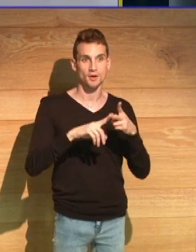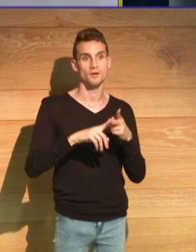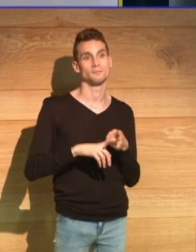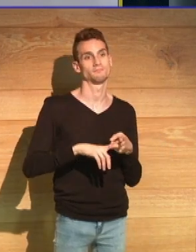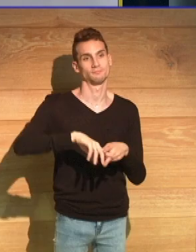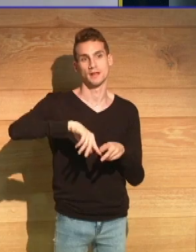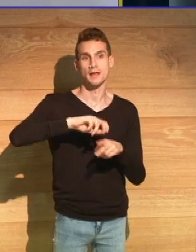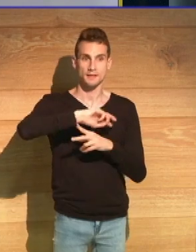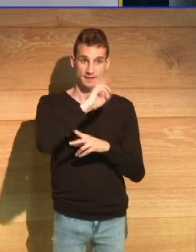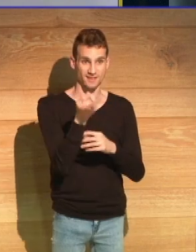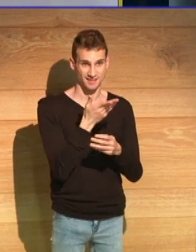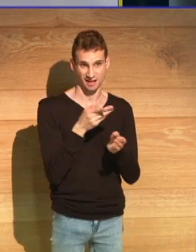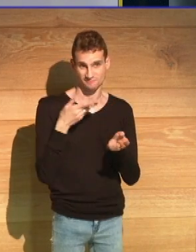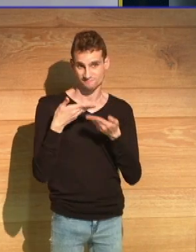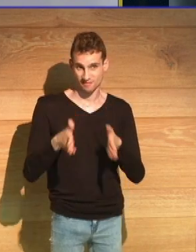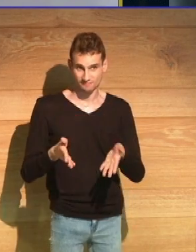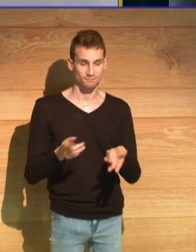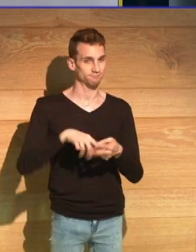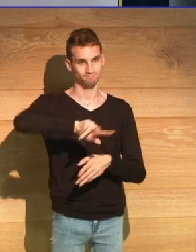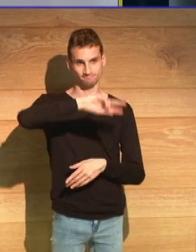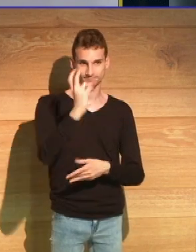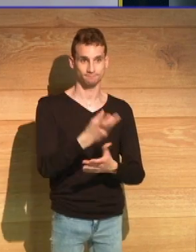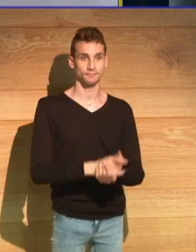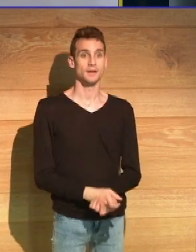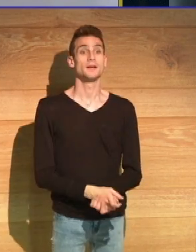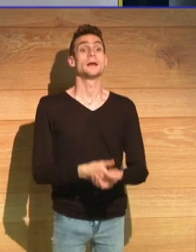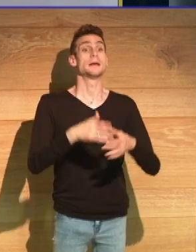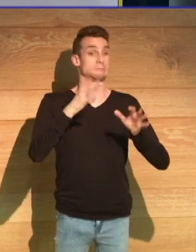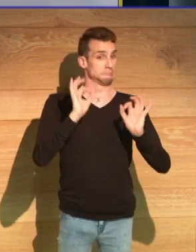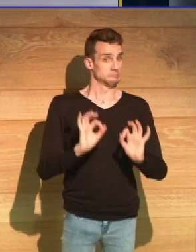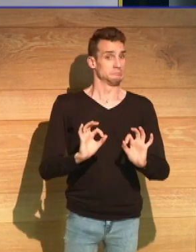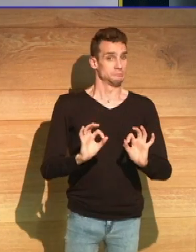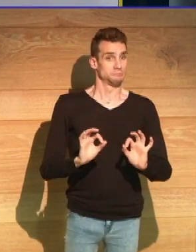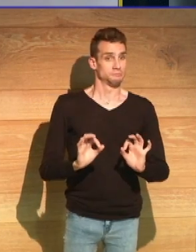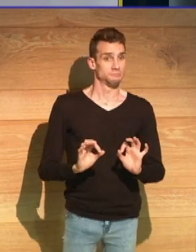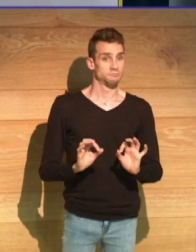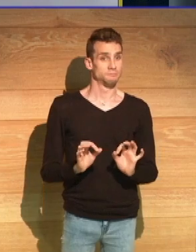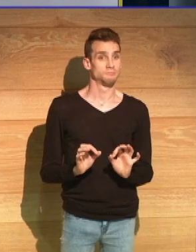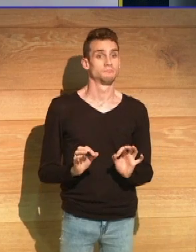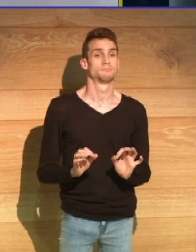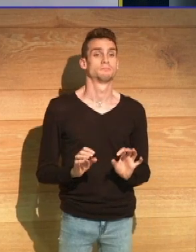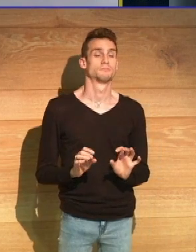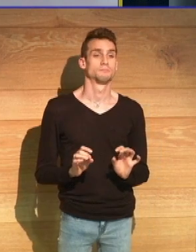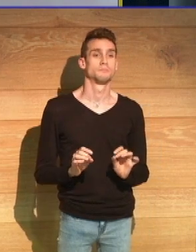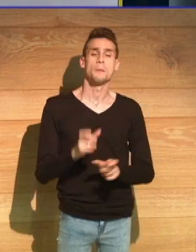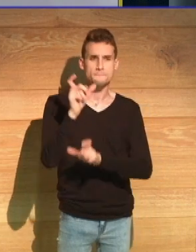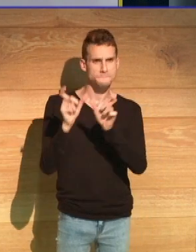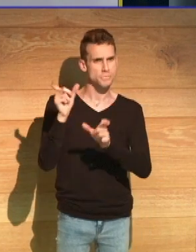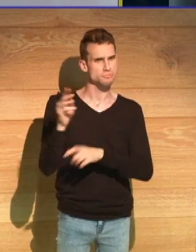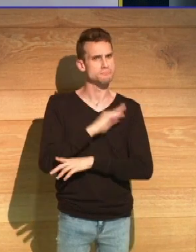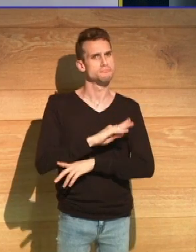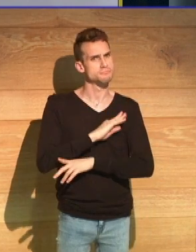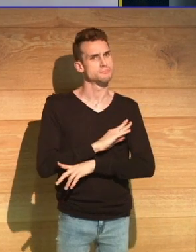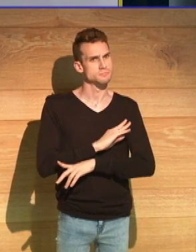biodiversidad, todo esto en general, ¿no? Entonces, pero ciertamente, igual que hay mucha gente que a lo mejor no